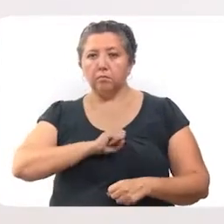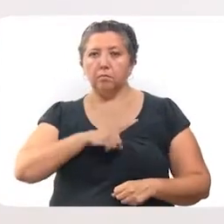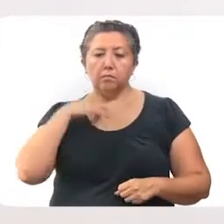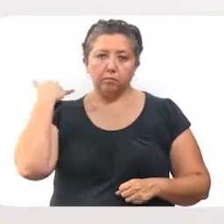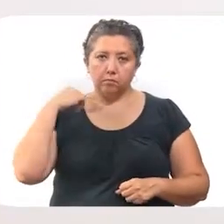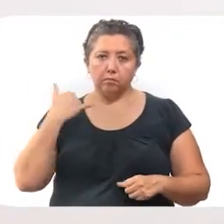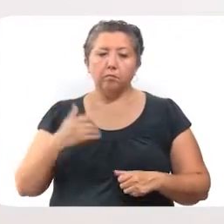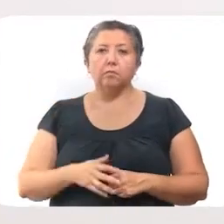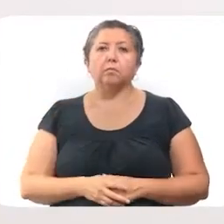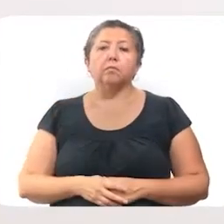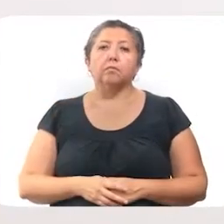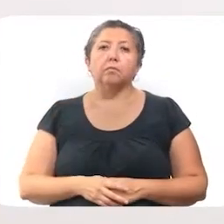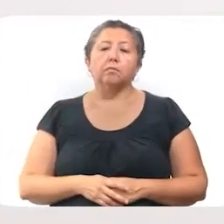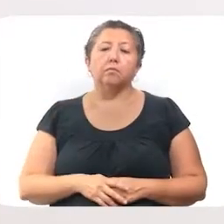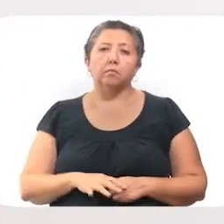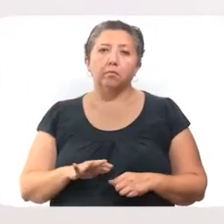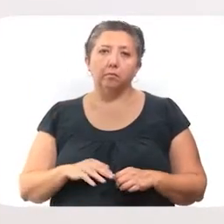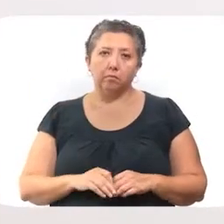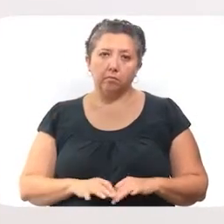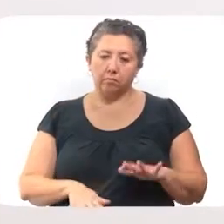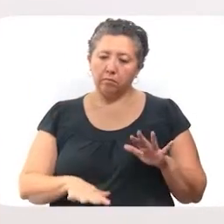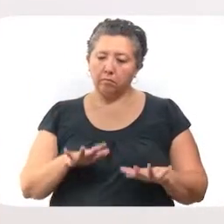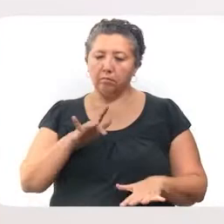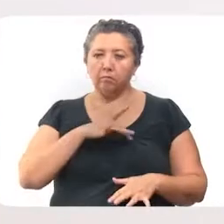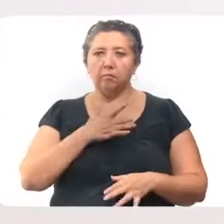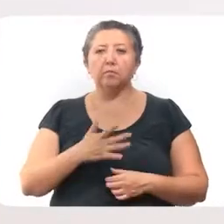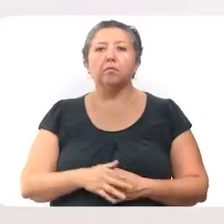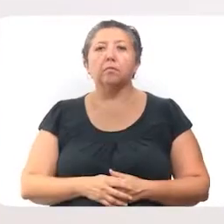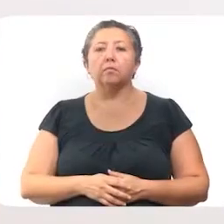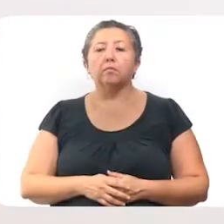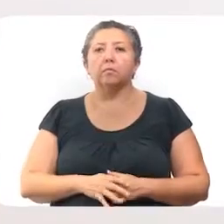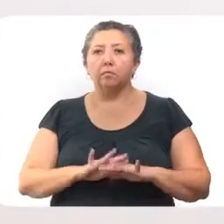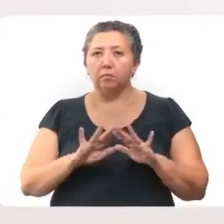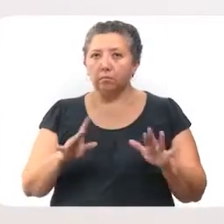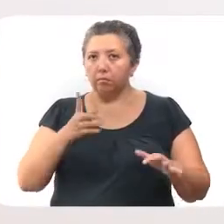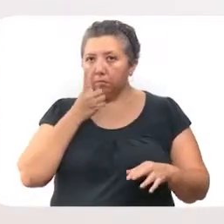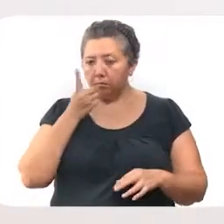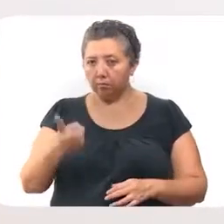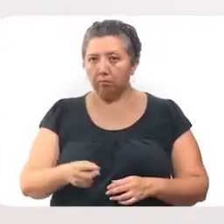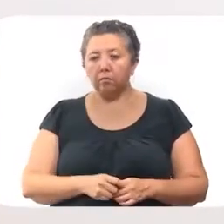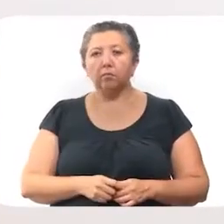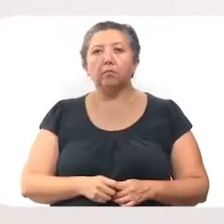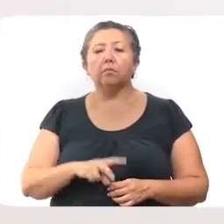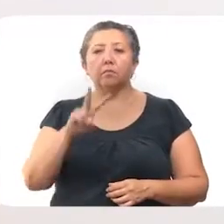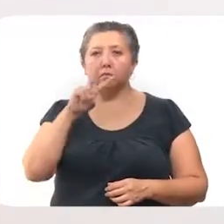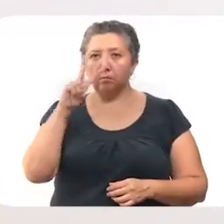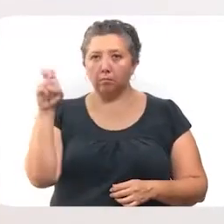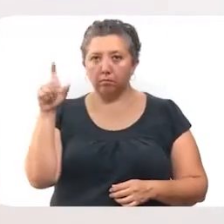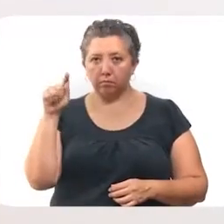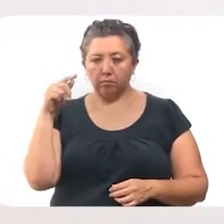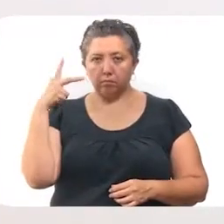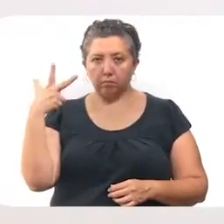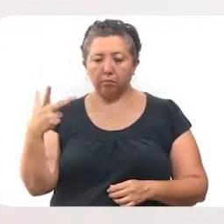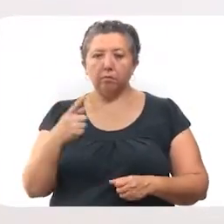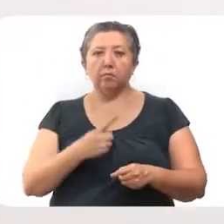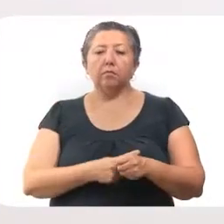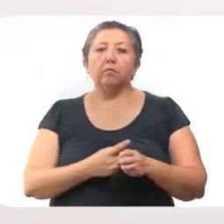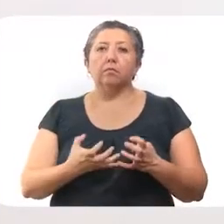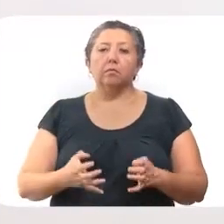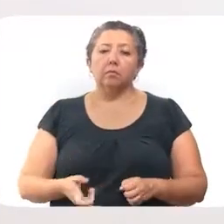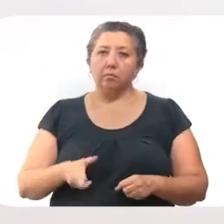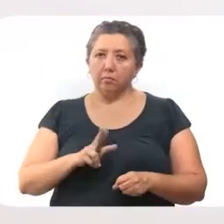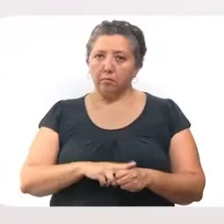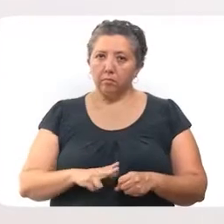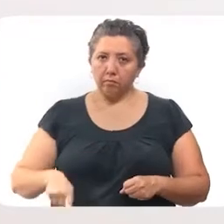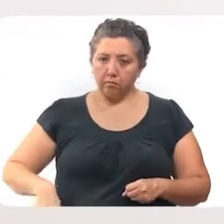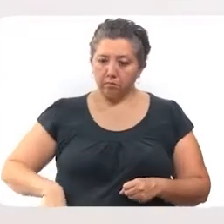de la Secretaría de Salud de Yucatán. Presentan síntomas leves. Como ya se mencionó, 278 de los casos